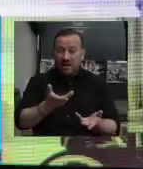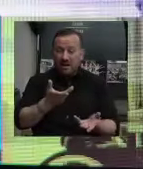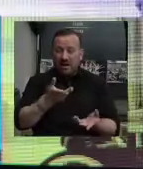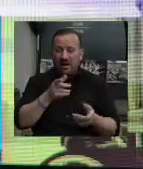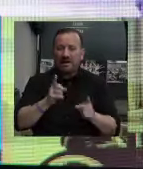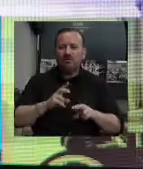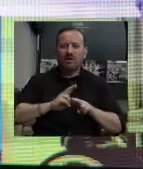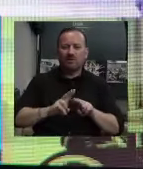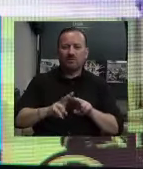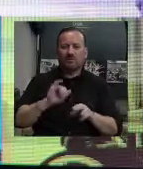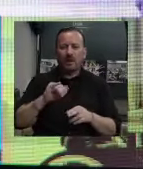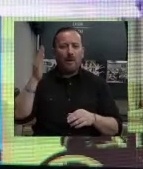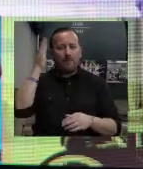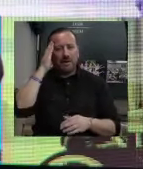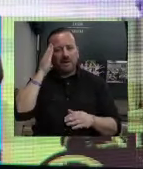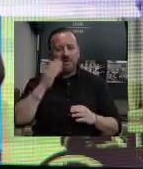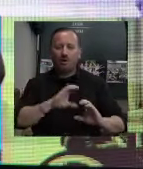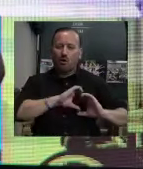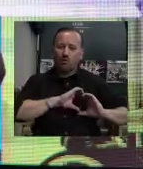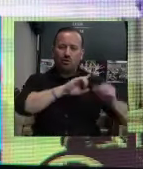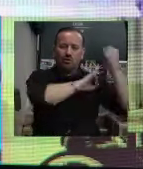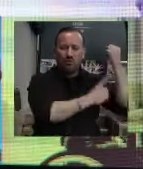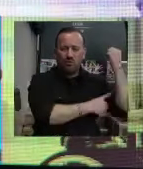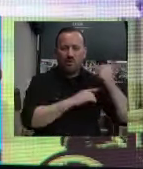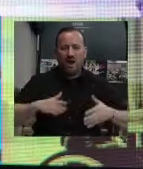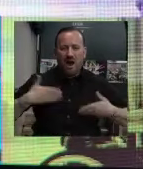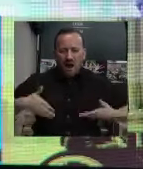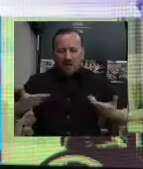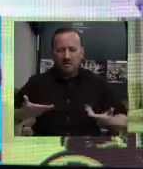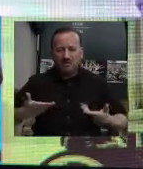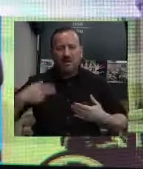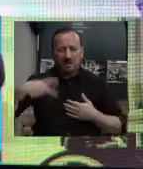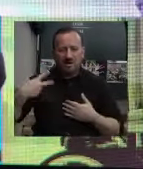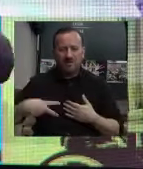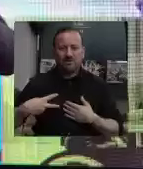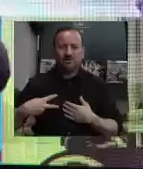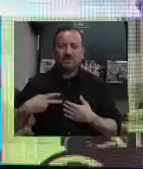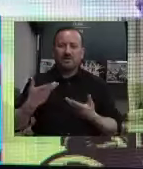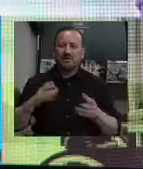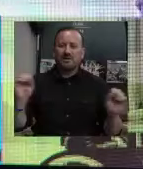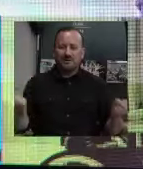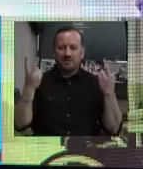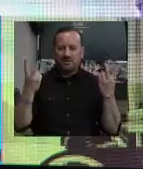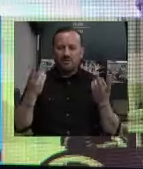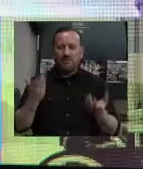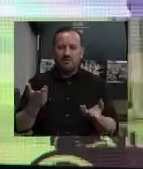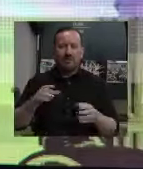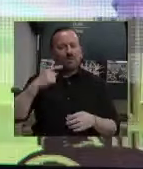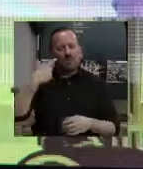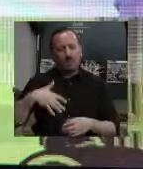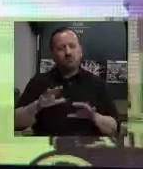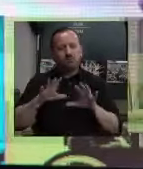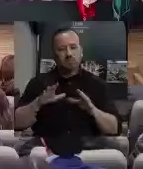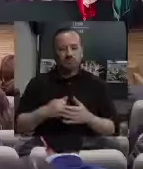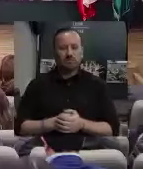hacerle mente corazón fuerza ánimo y valor esa es la vida por eso es